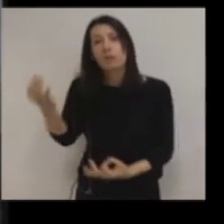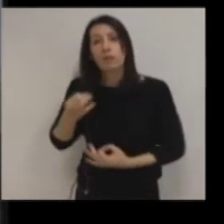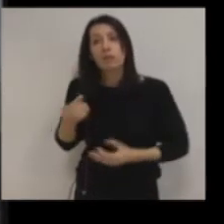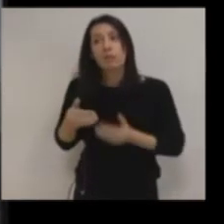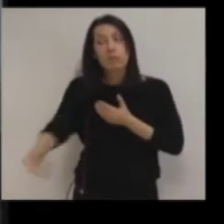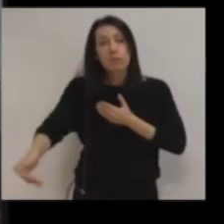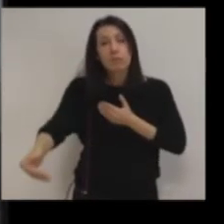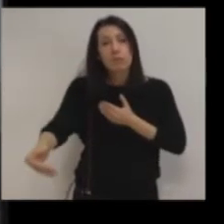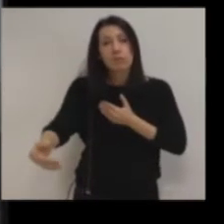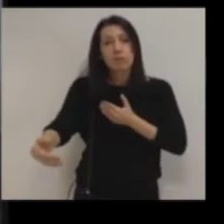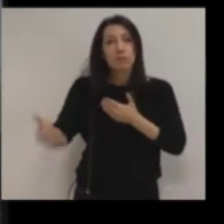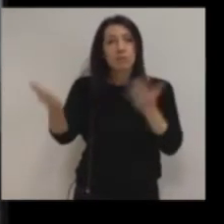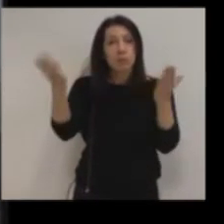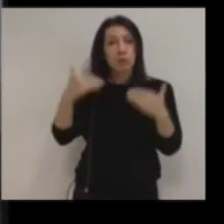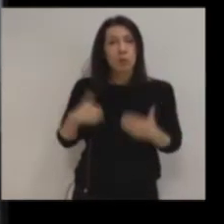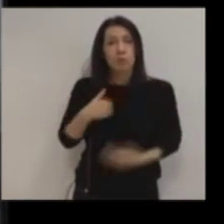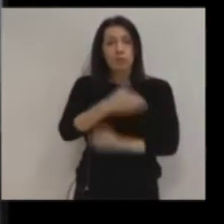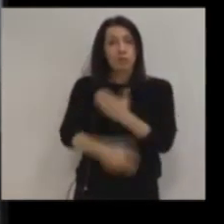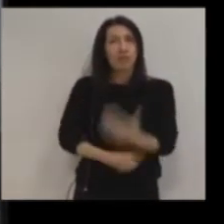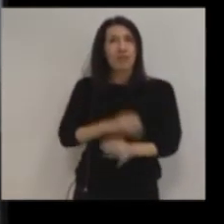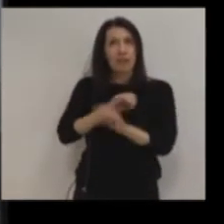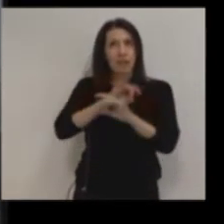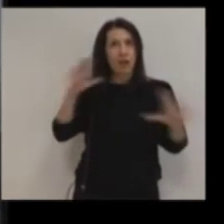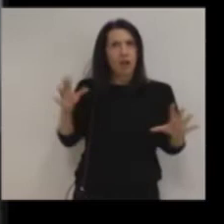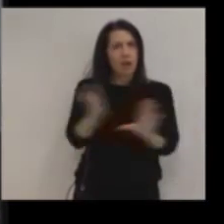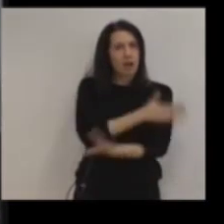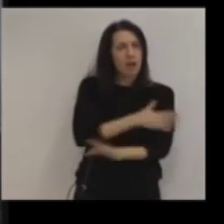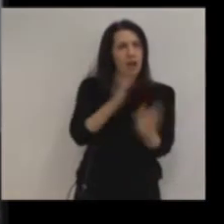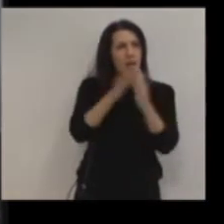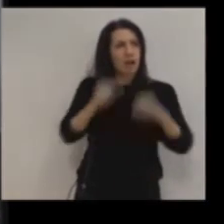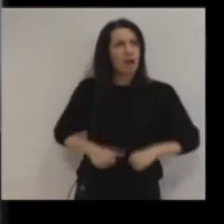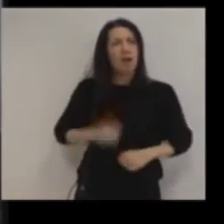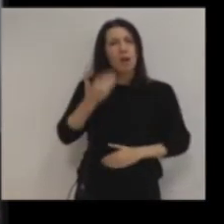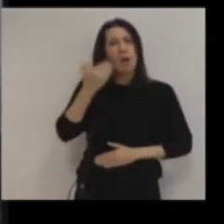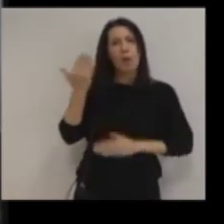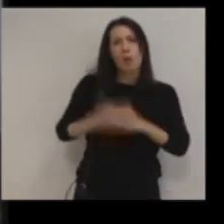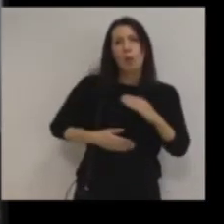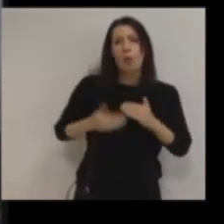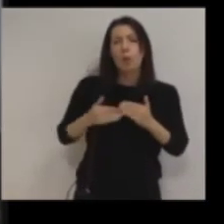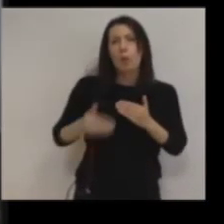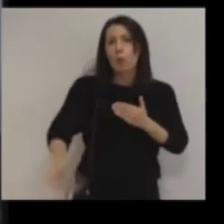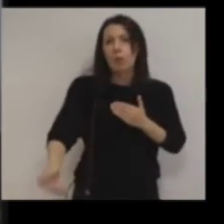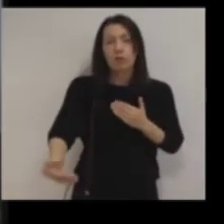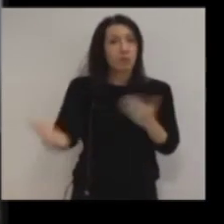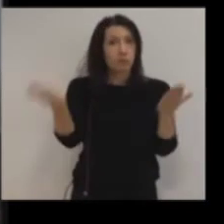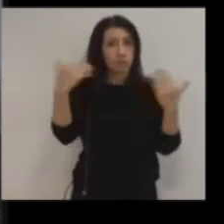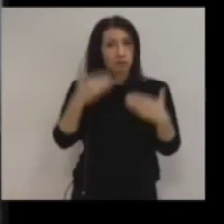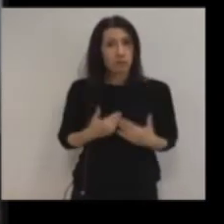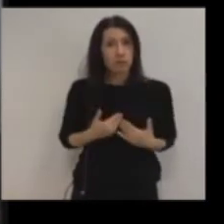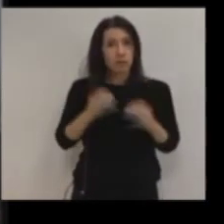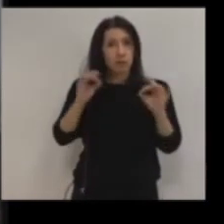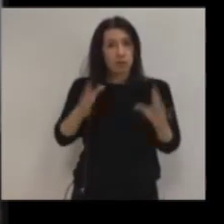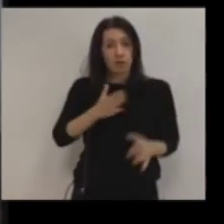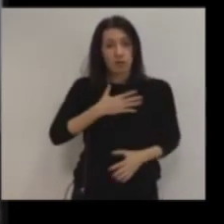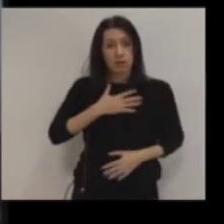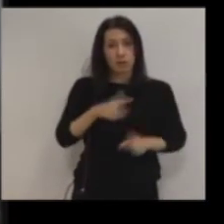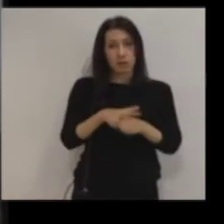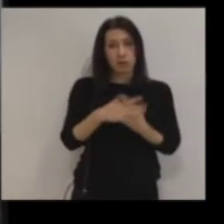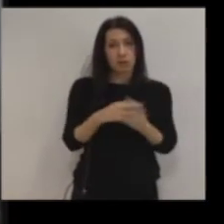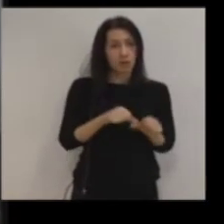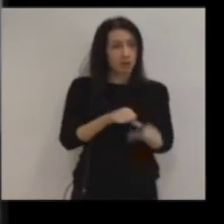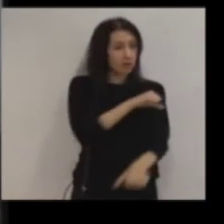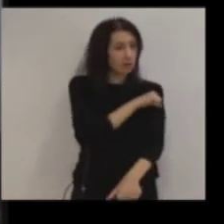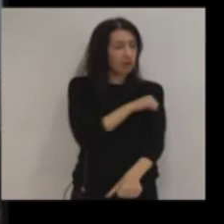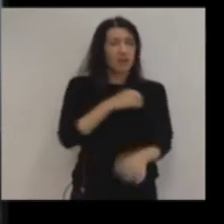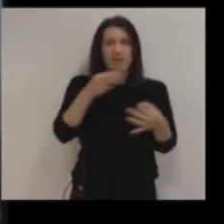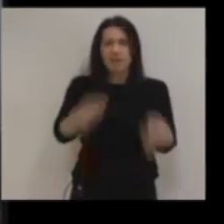eso y no hay un procedimiento claro que diga cuándo caduca eso. O sea, que igual que en mis casos siempre